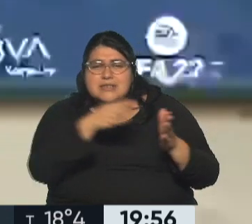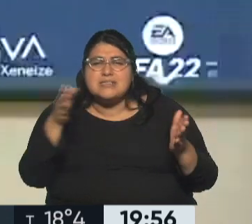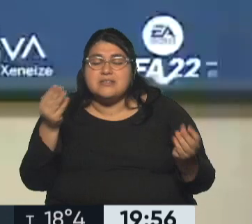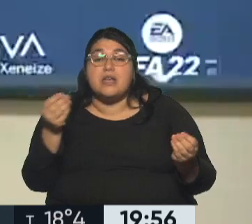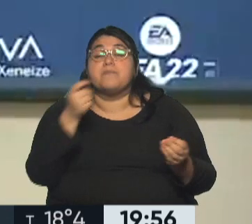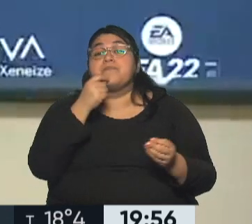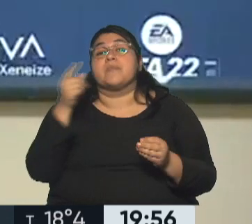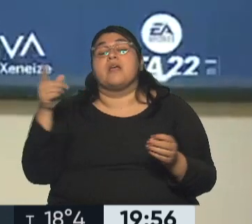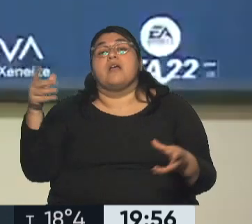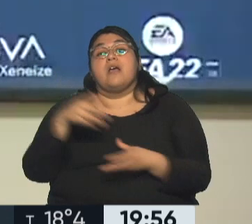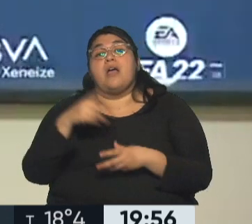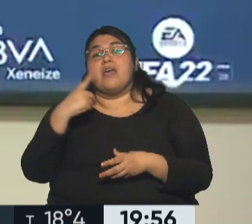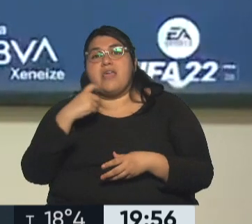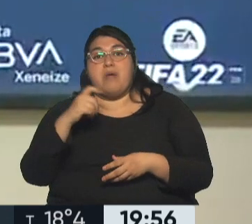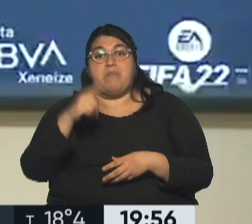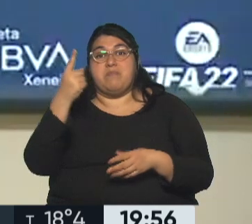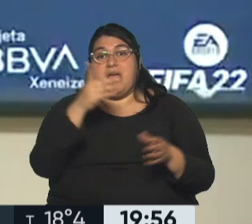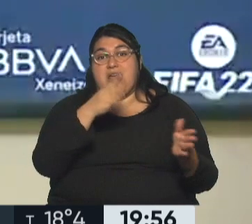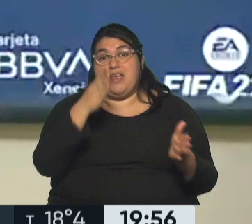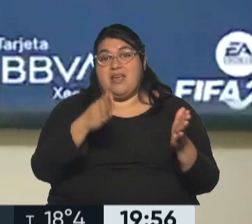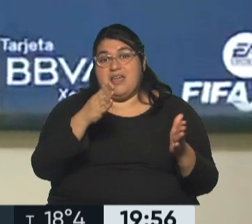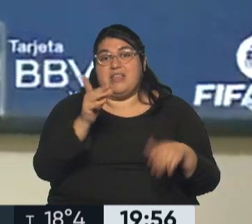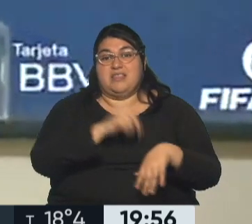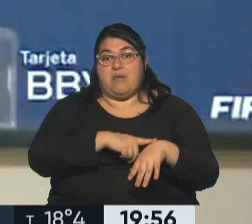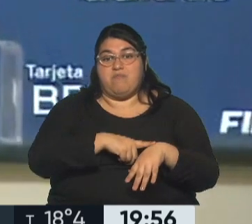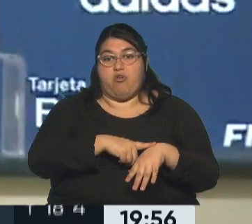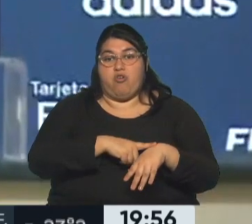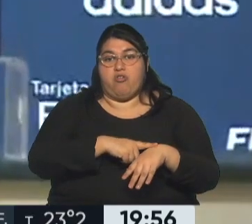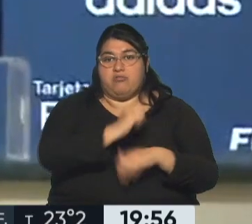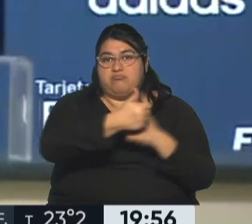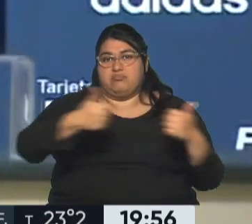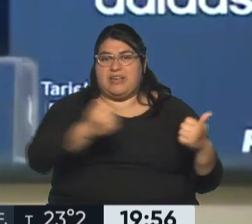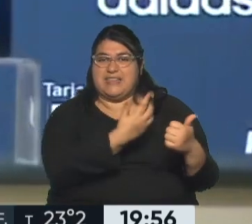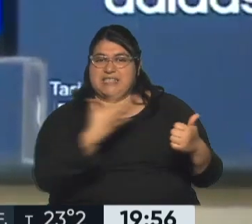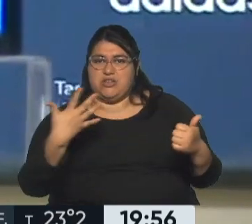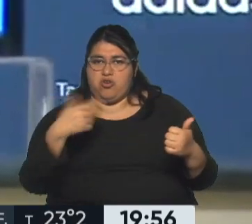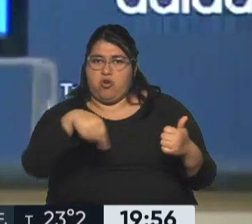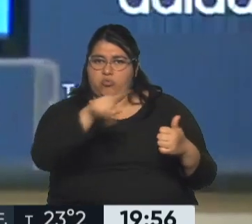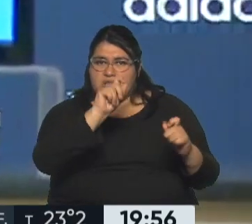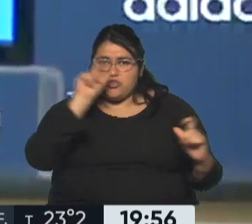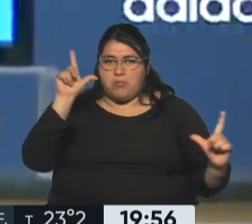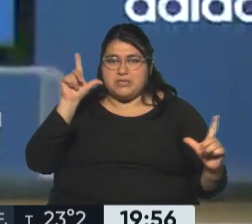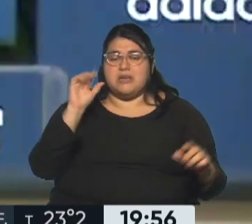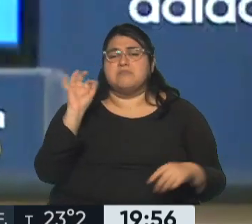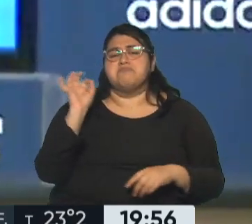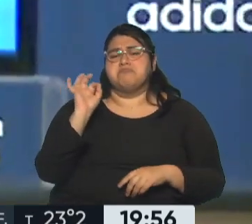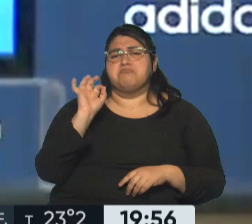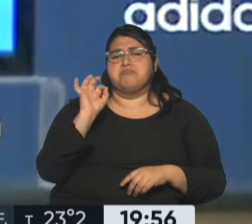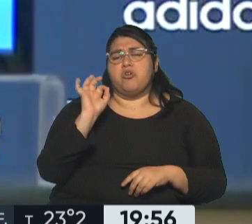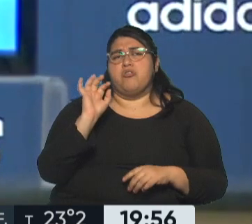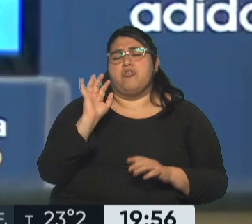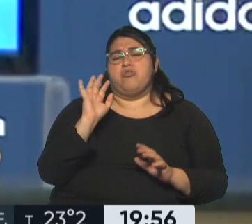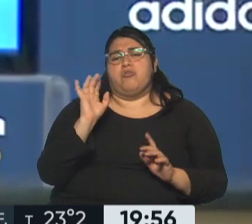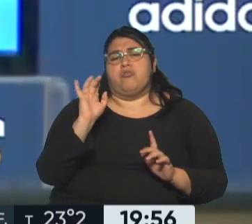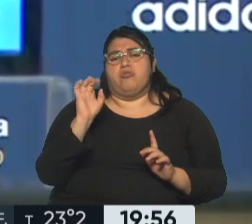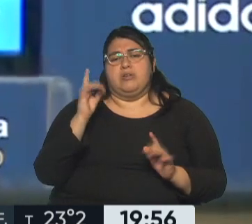sorprendió River en el primer tiempo con esa línea de 5. No, nosotros teníamos clave, claro que